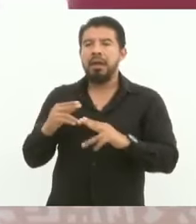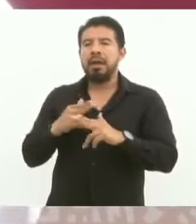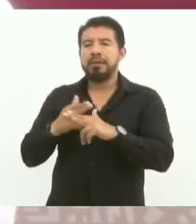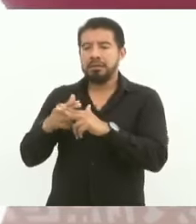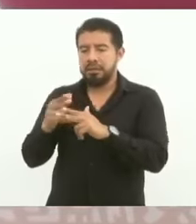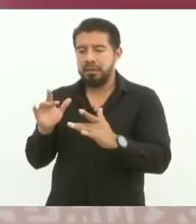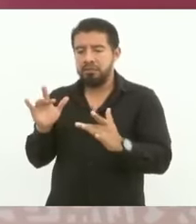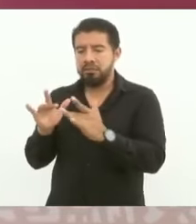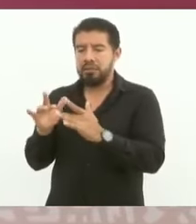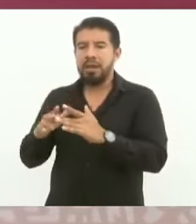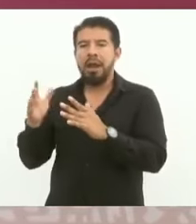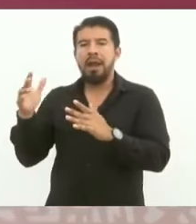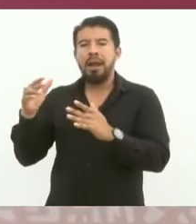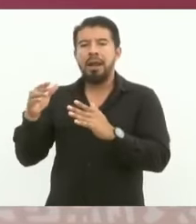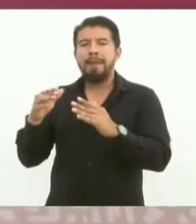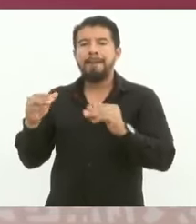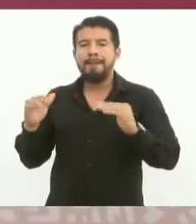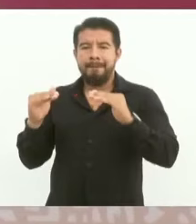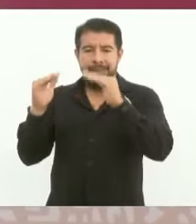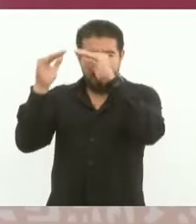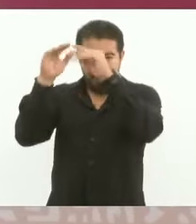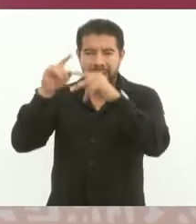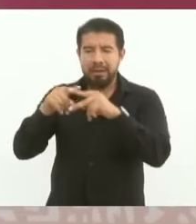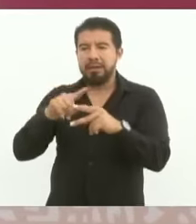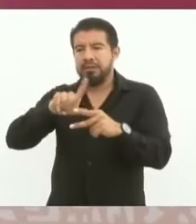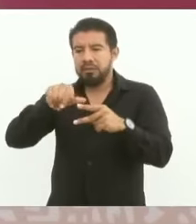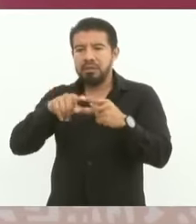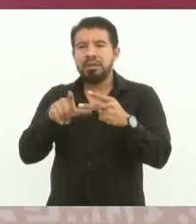luego Campeche y hasta Yucatán.